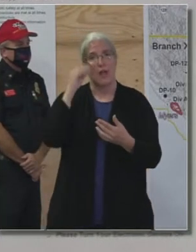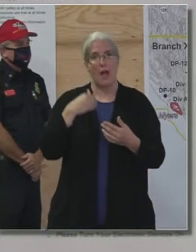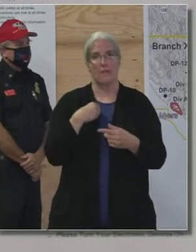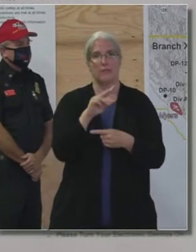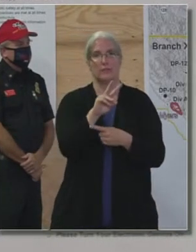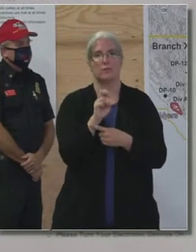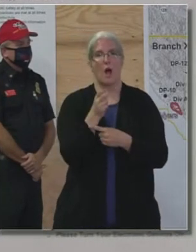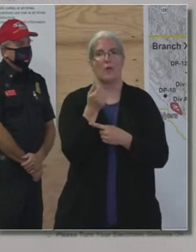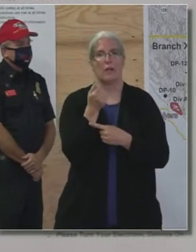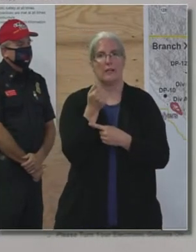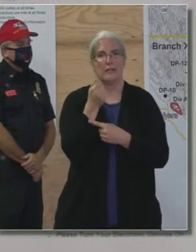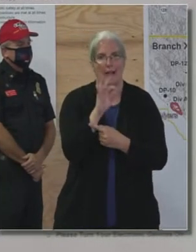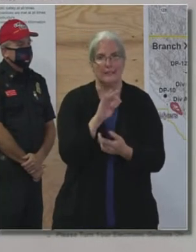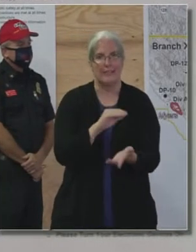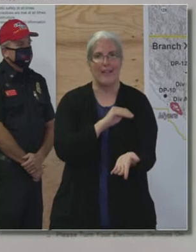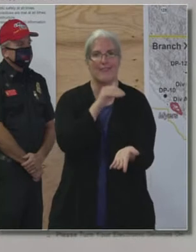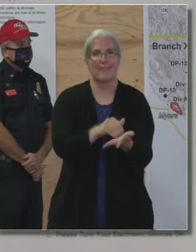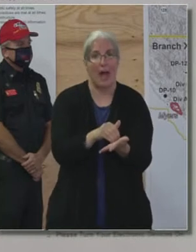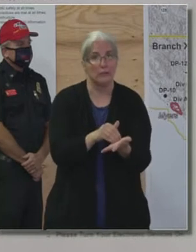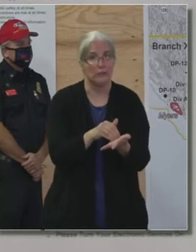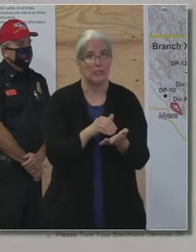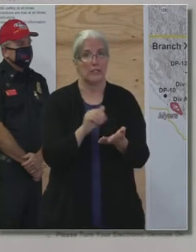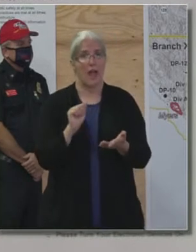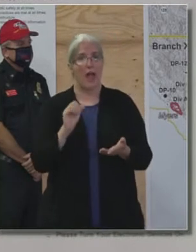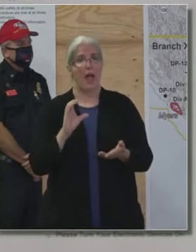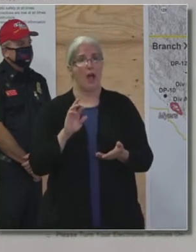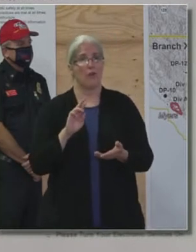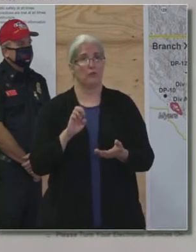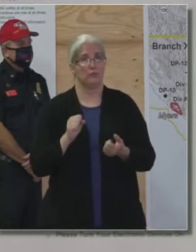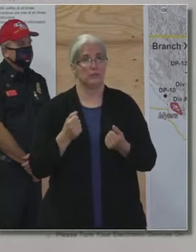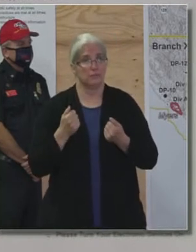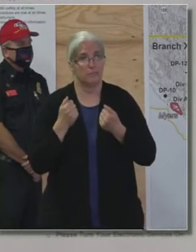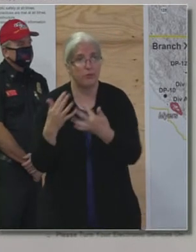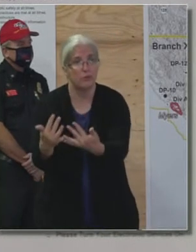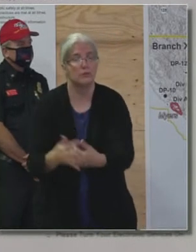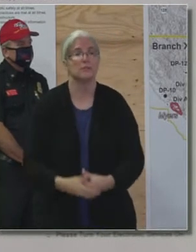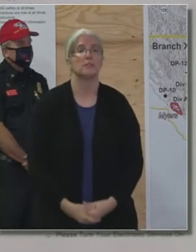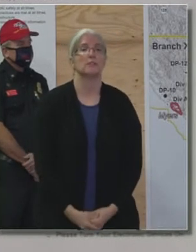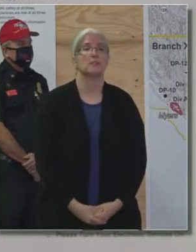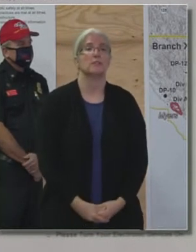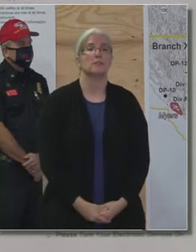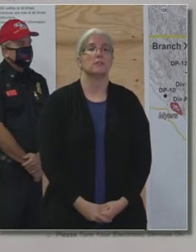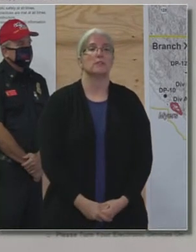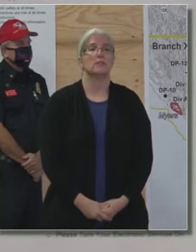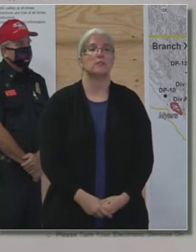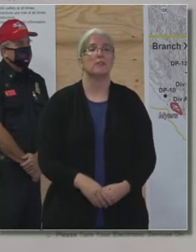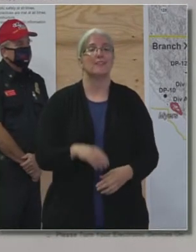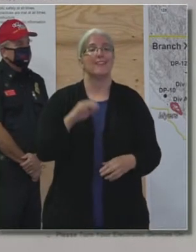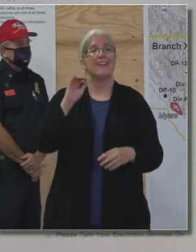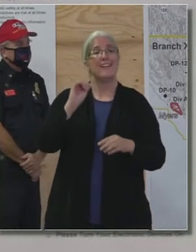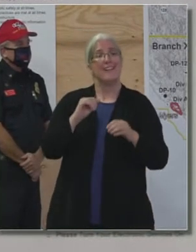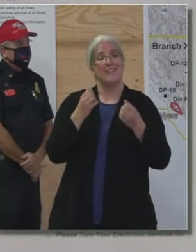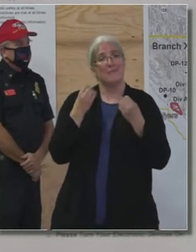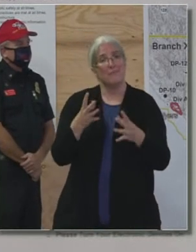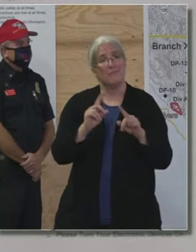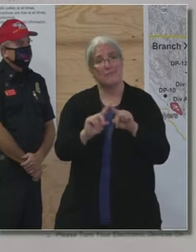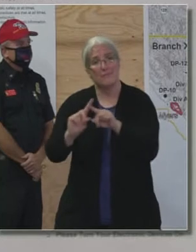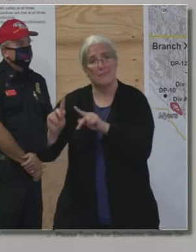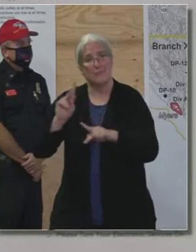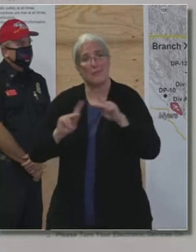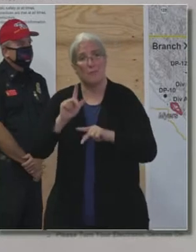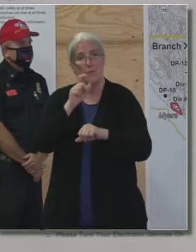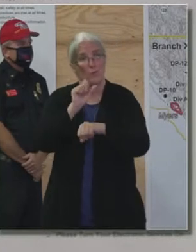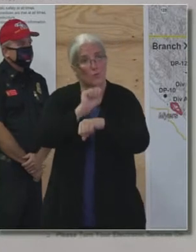con contento en parte en ese incidente al respecto a personal en las últimas 24